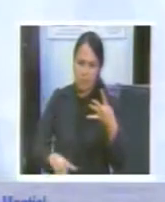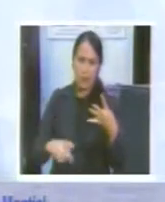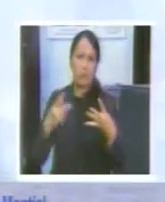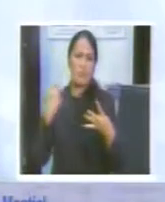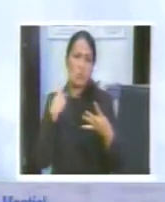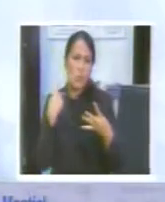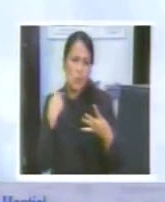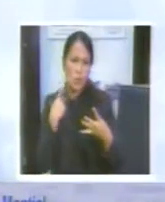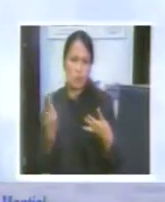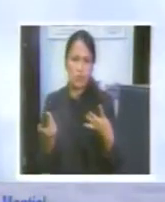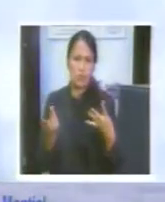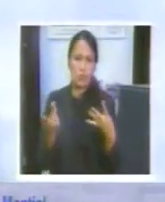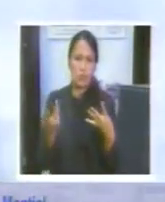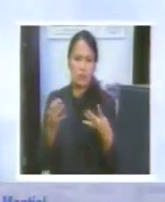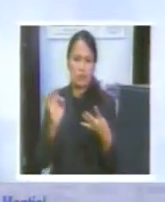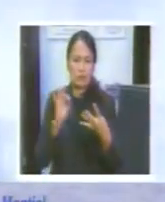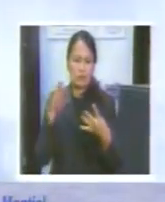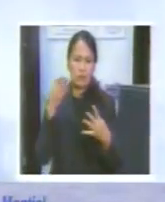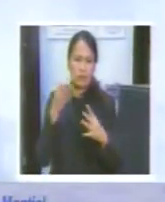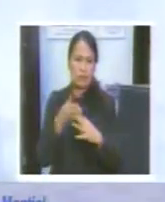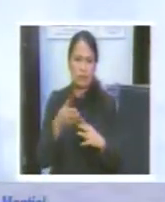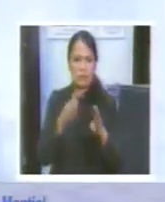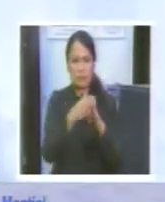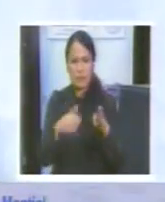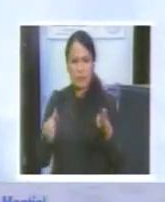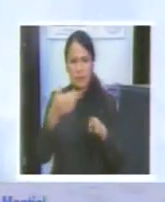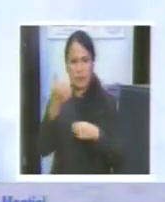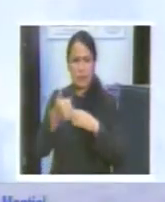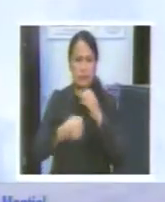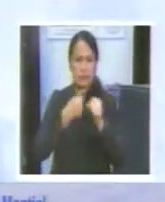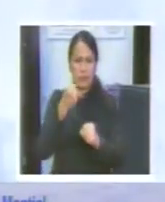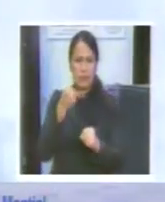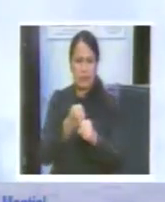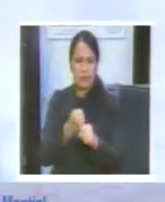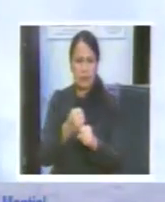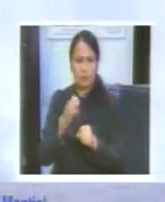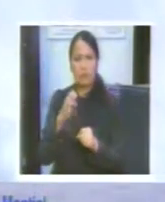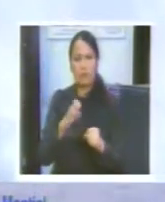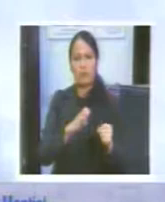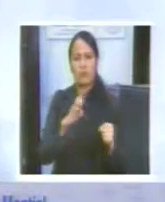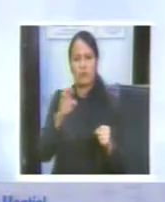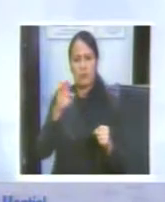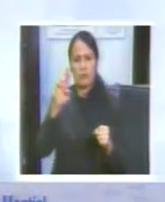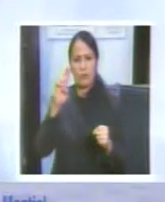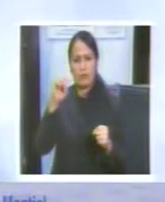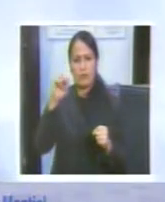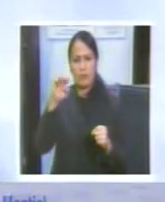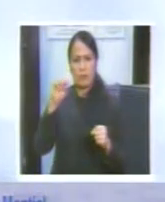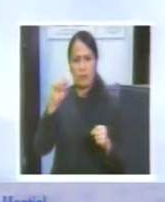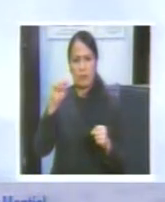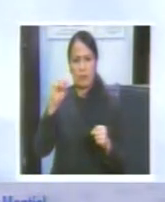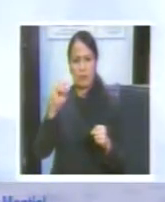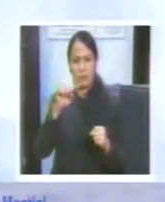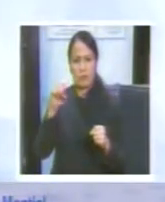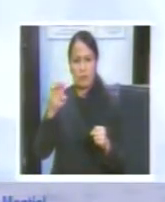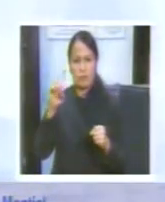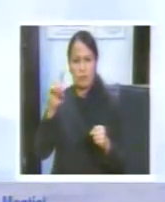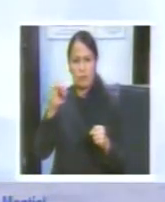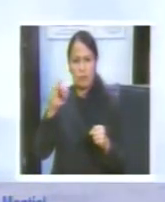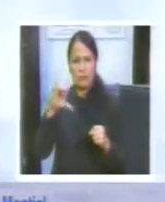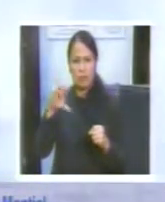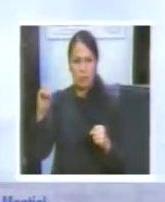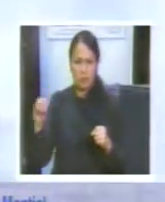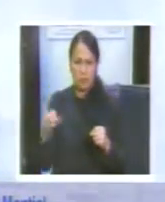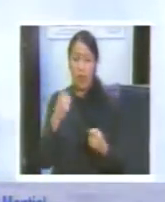políticos, específicamente del periodo seccional del expresidente mexicano Ernesto Zedillo, otros subrayaron, en